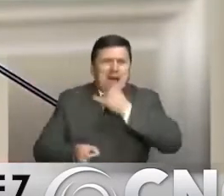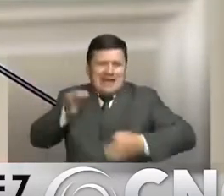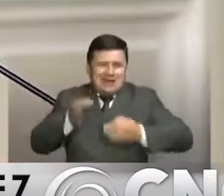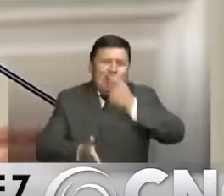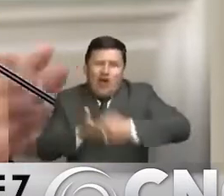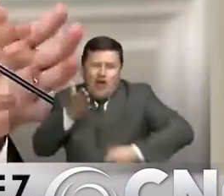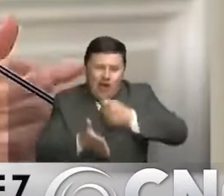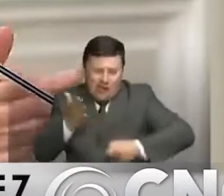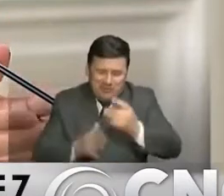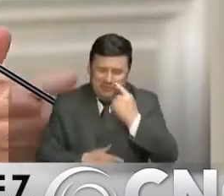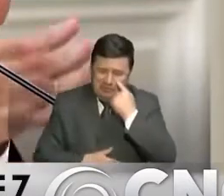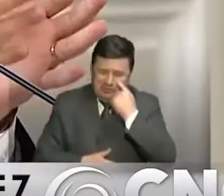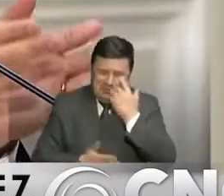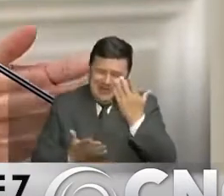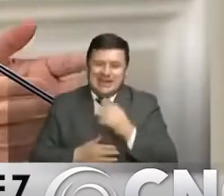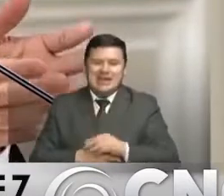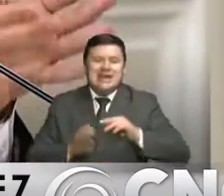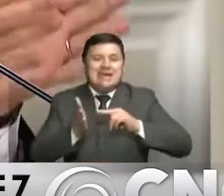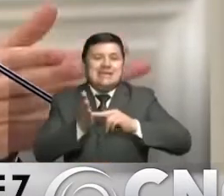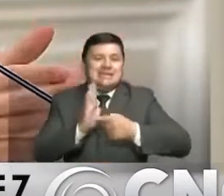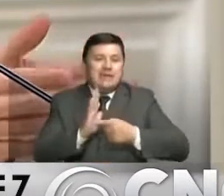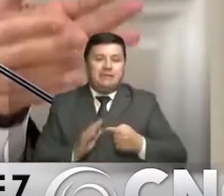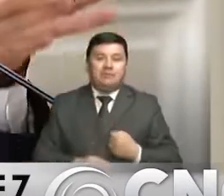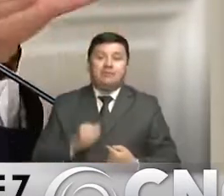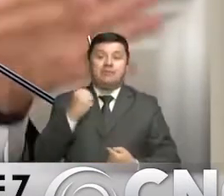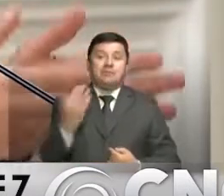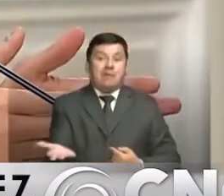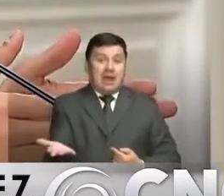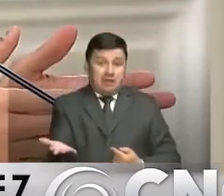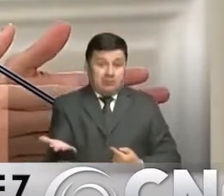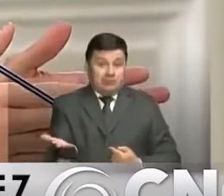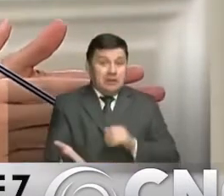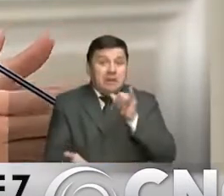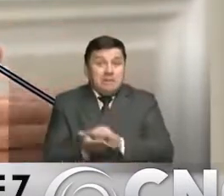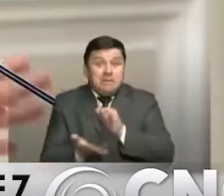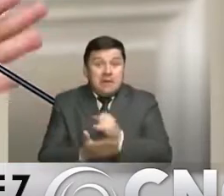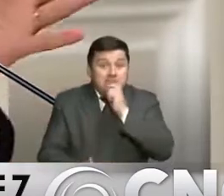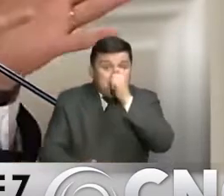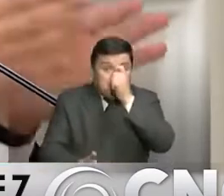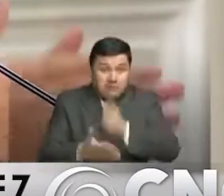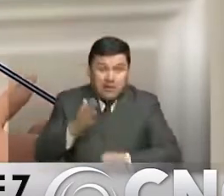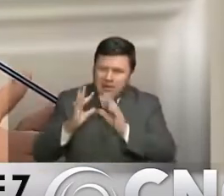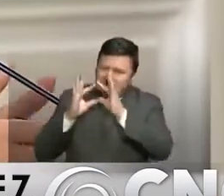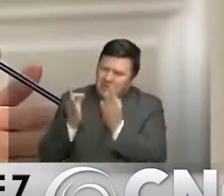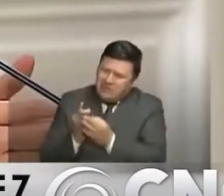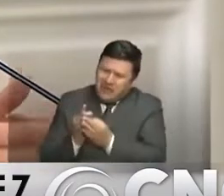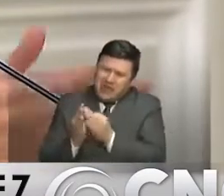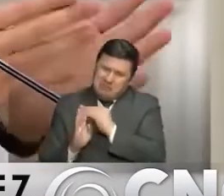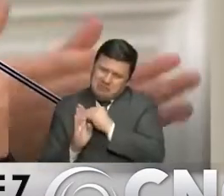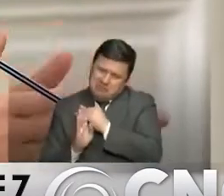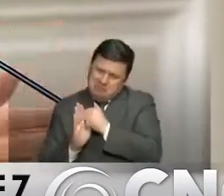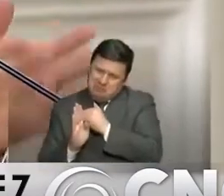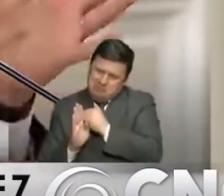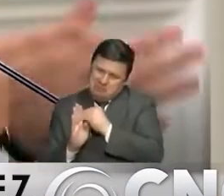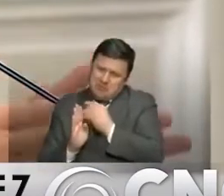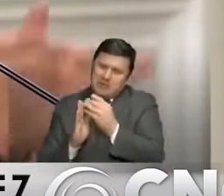busca corregir una injusticia que significa que le cobramos el mismo valor de iva a las familias de menores ingresos los